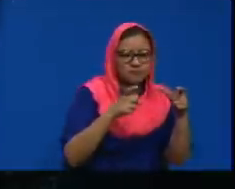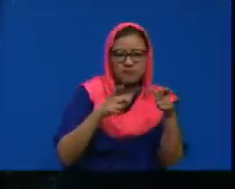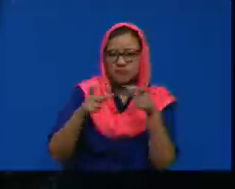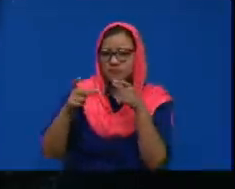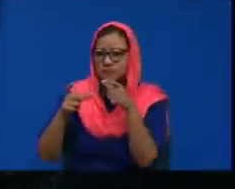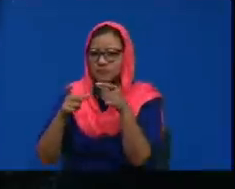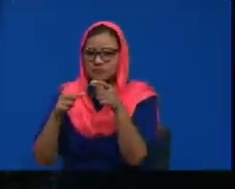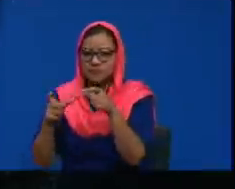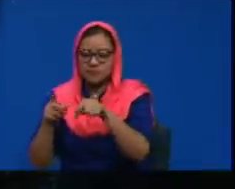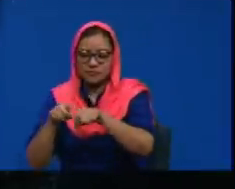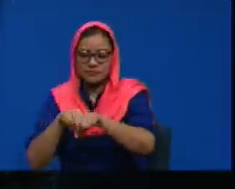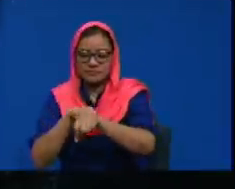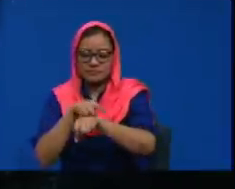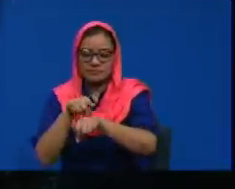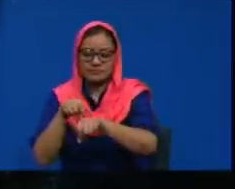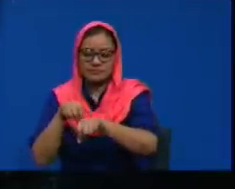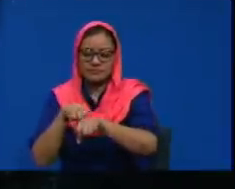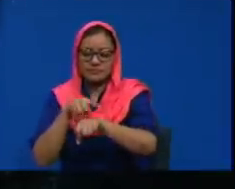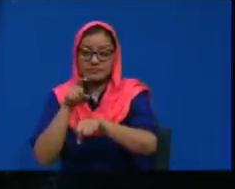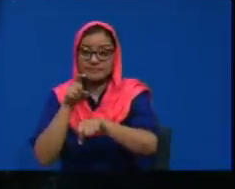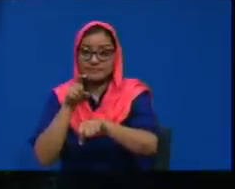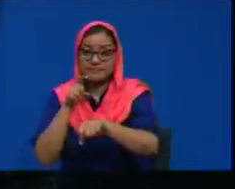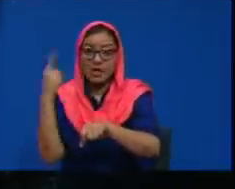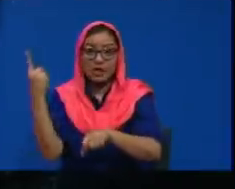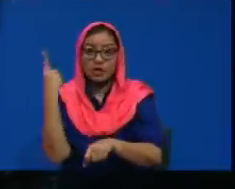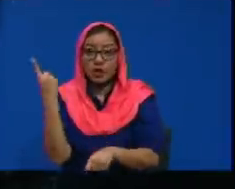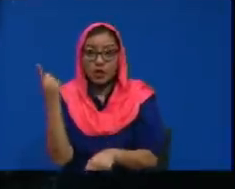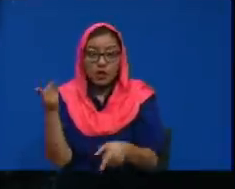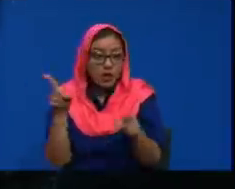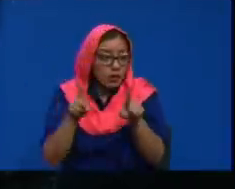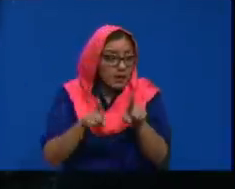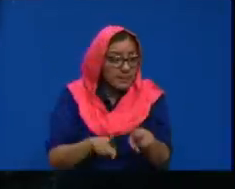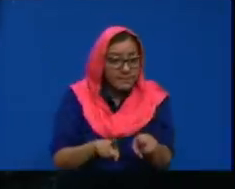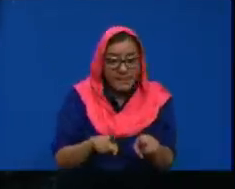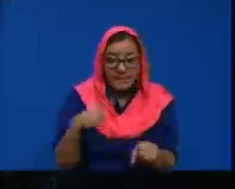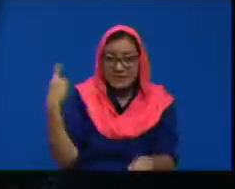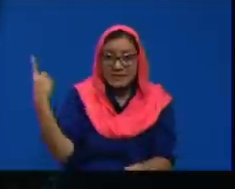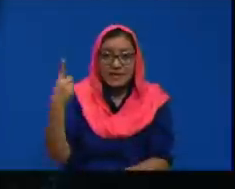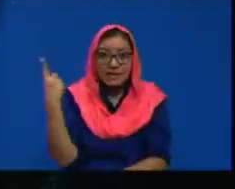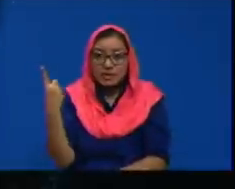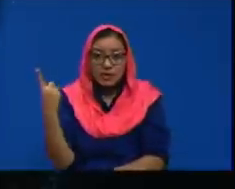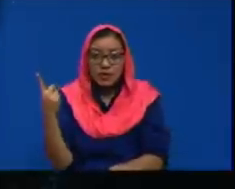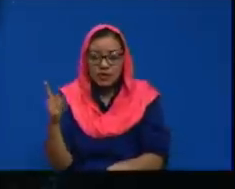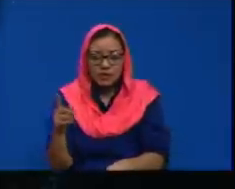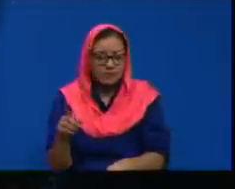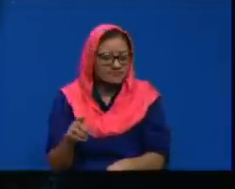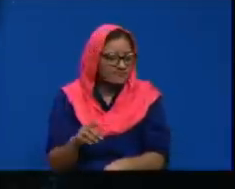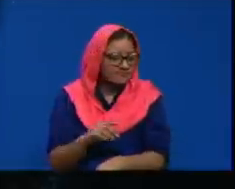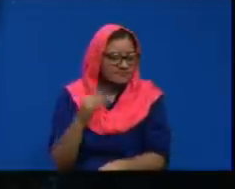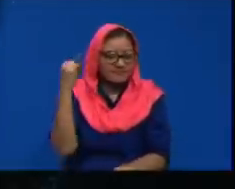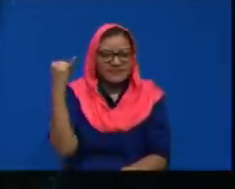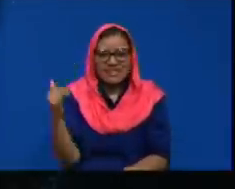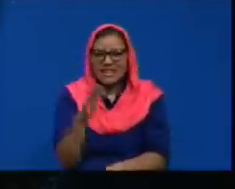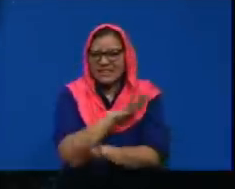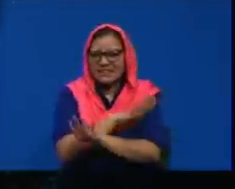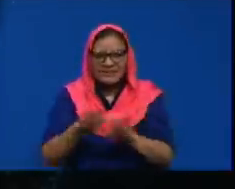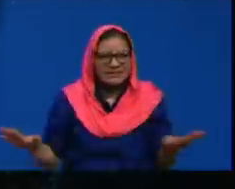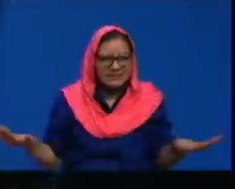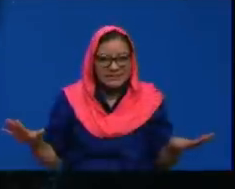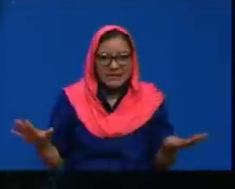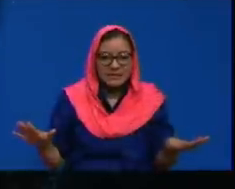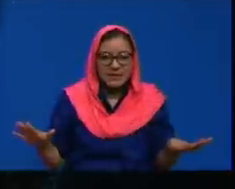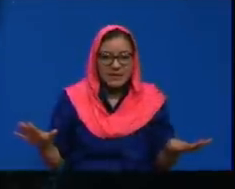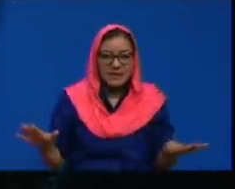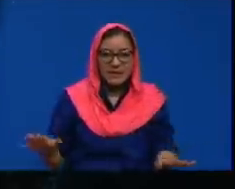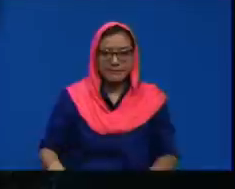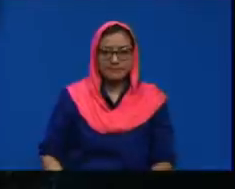tiempos. Todo lo que está pasando ya está por pasar, dice el Señor. No